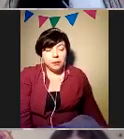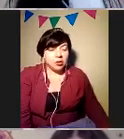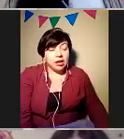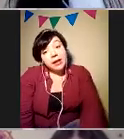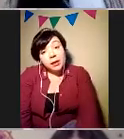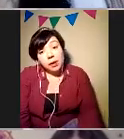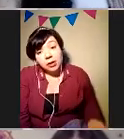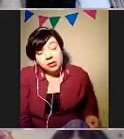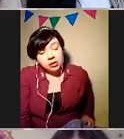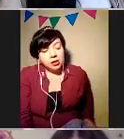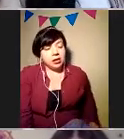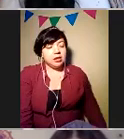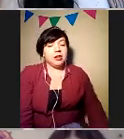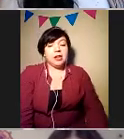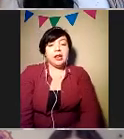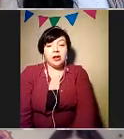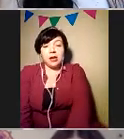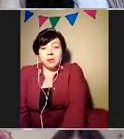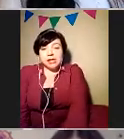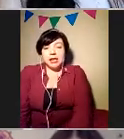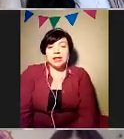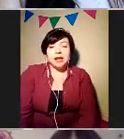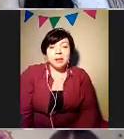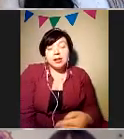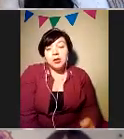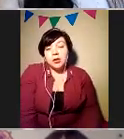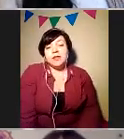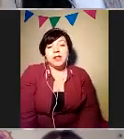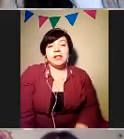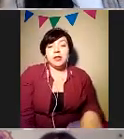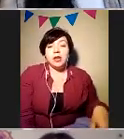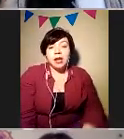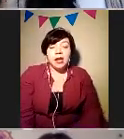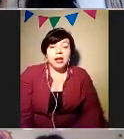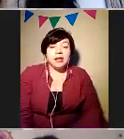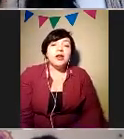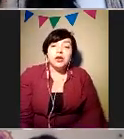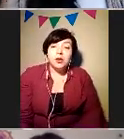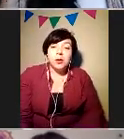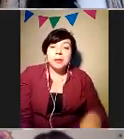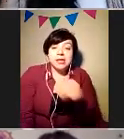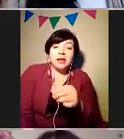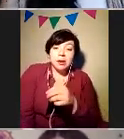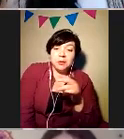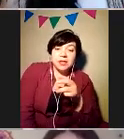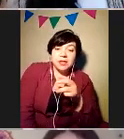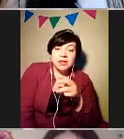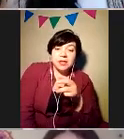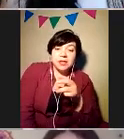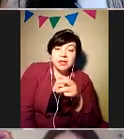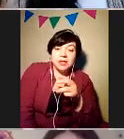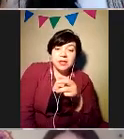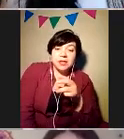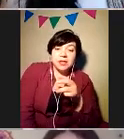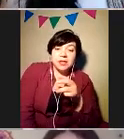pero ahí tiene harto que ver ocasiones con esto de que, claro, las empresas les están pagando o están financiando que ya no solo un comercial y una